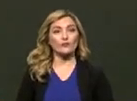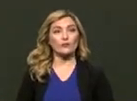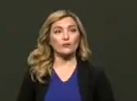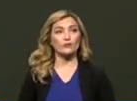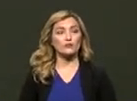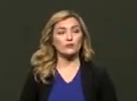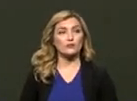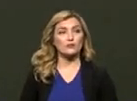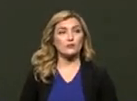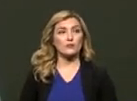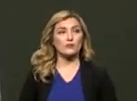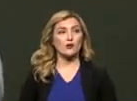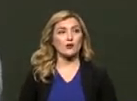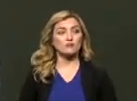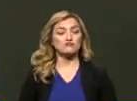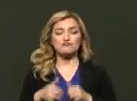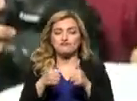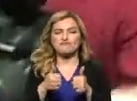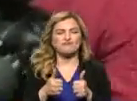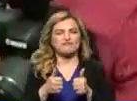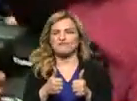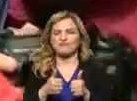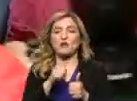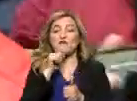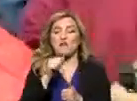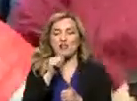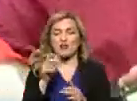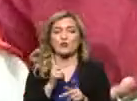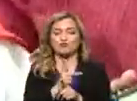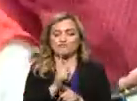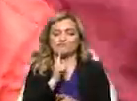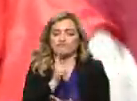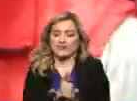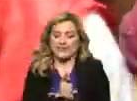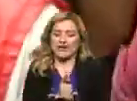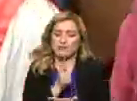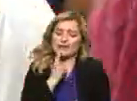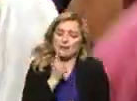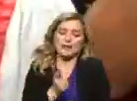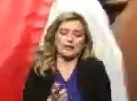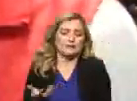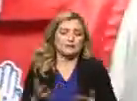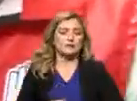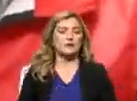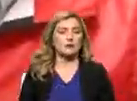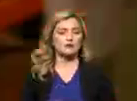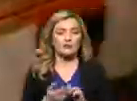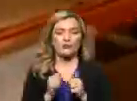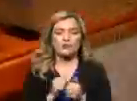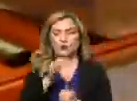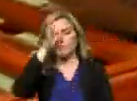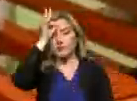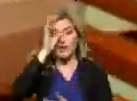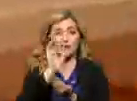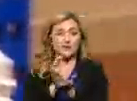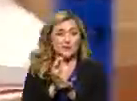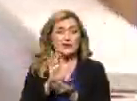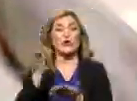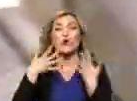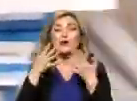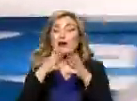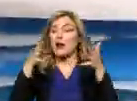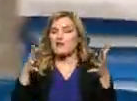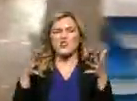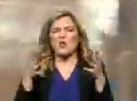son adecuados, le digo con franqueza. Granda admitió que este no es un problema solo del Teodoro Maldonado, sino que abarca a